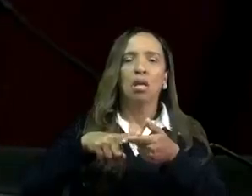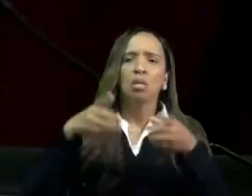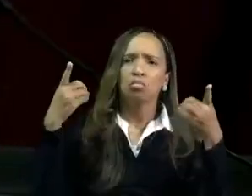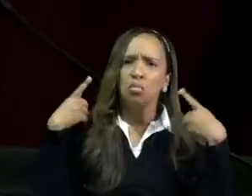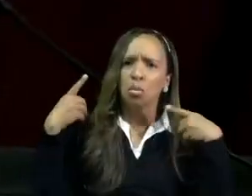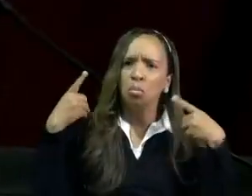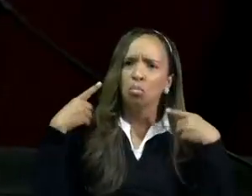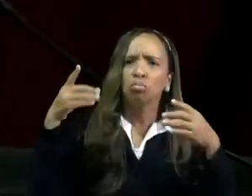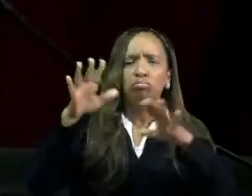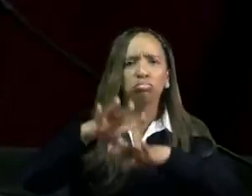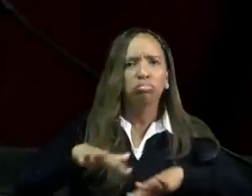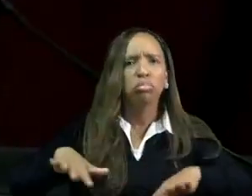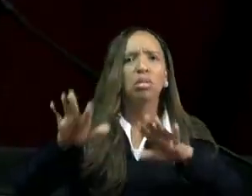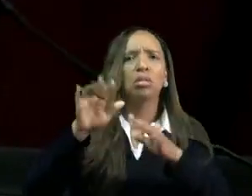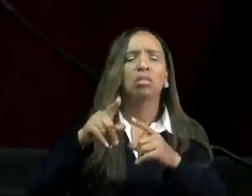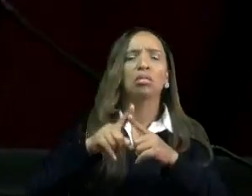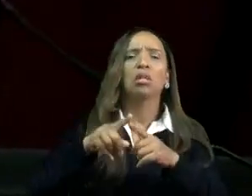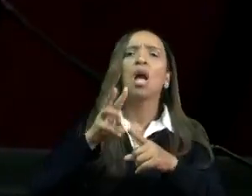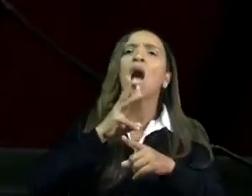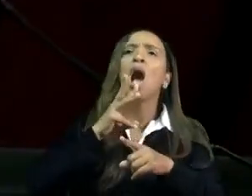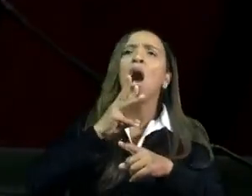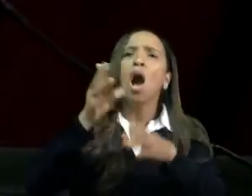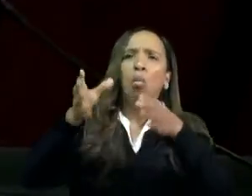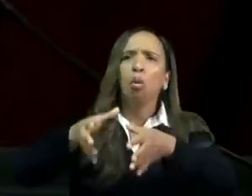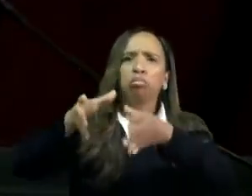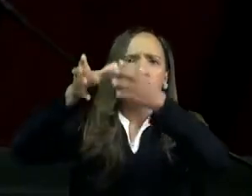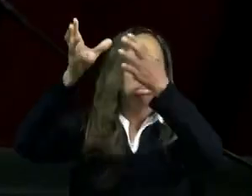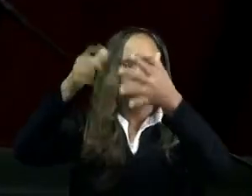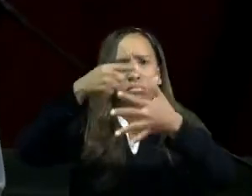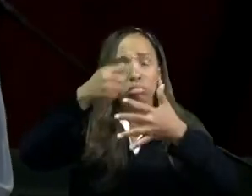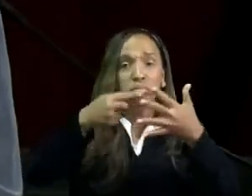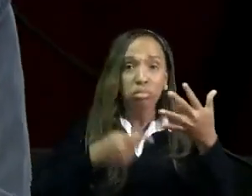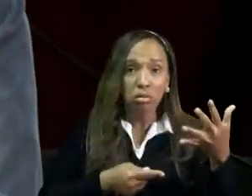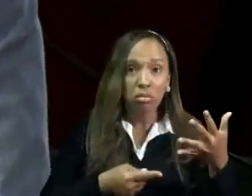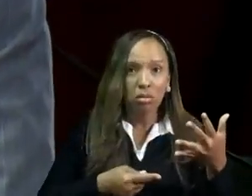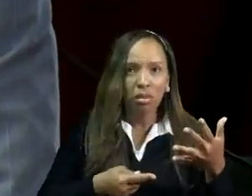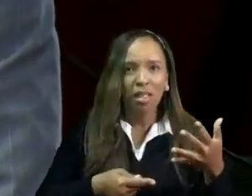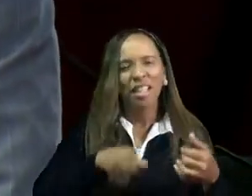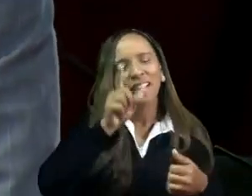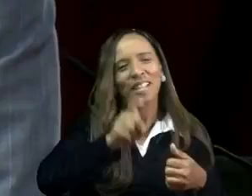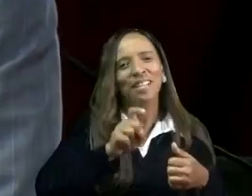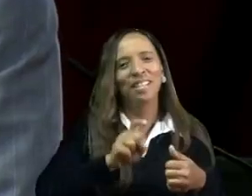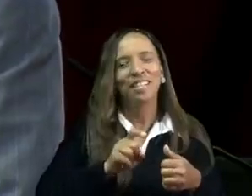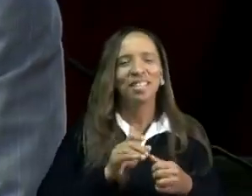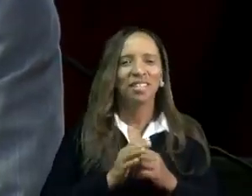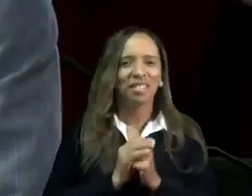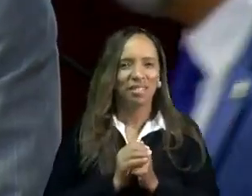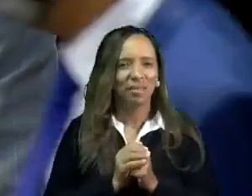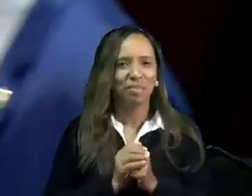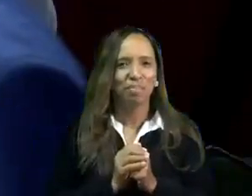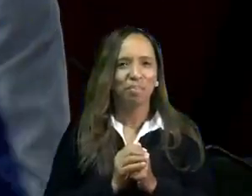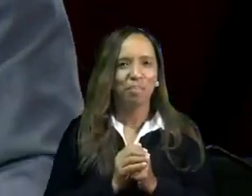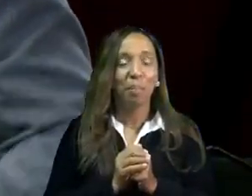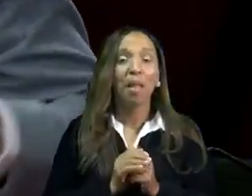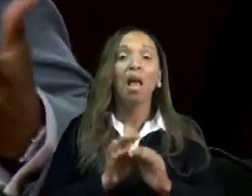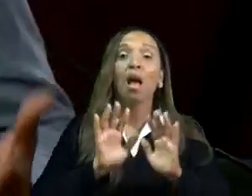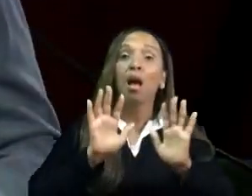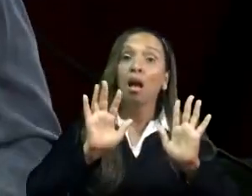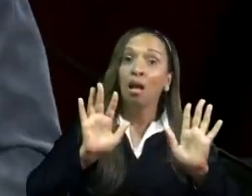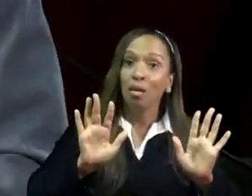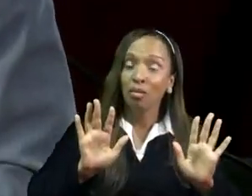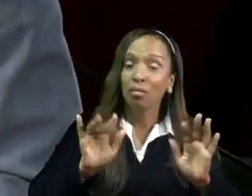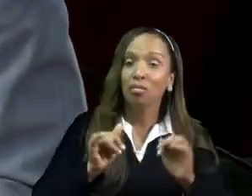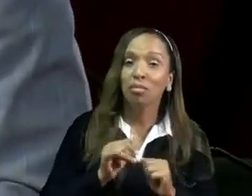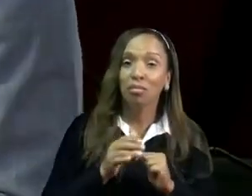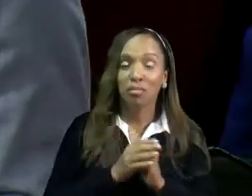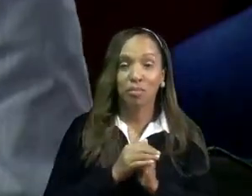le corresponde hacer ese tipo de peticiones. A quien no le toca jugar el juego de la doble moral o de la doble